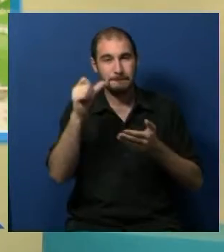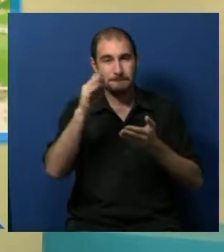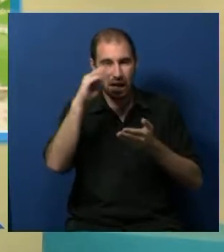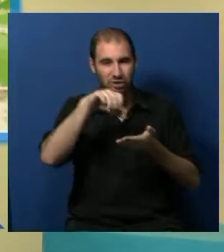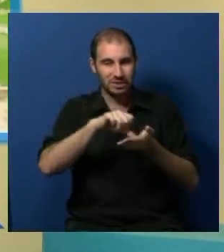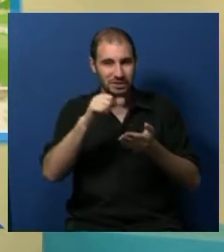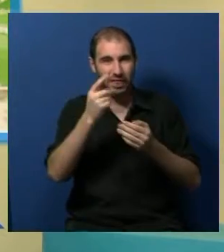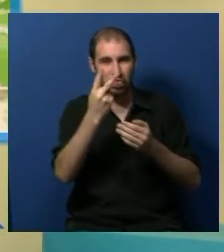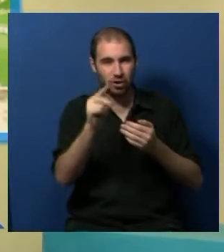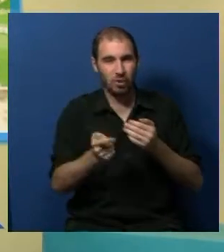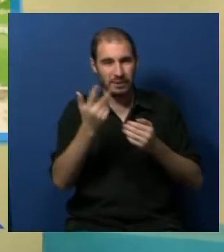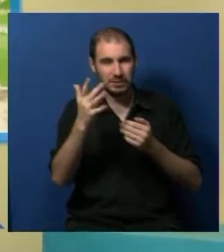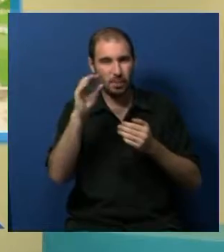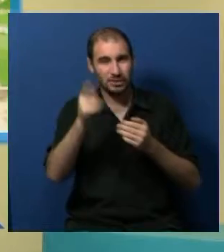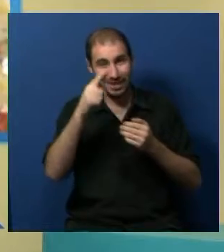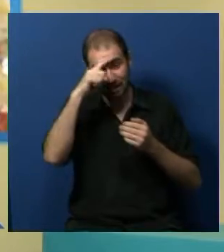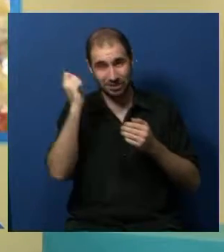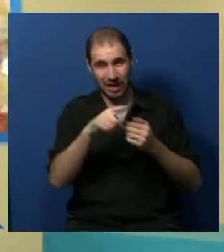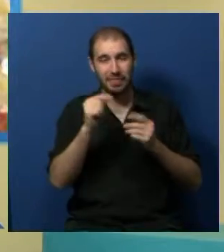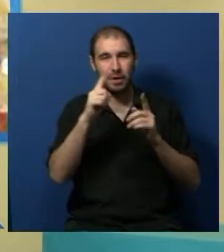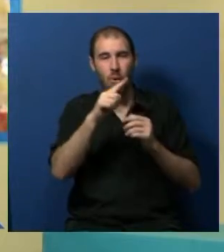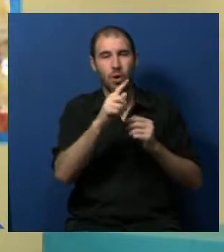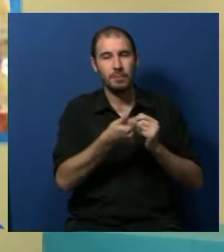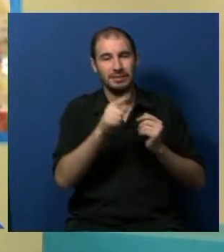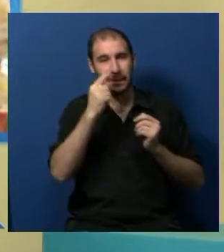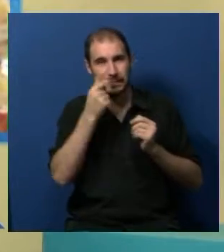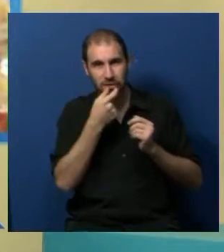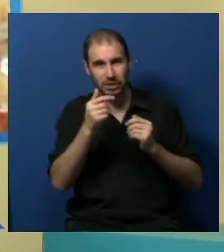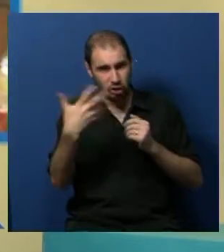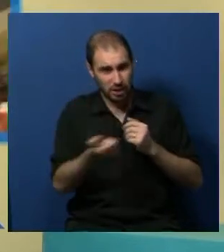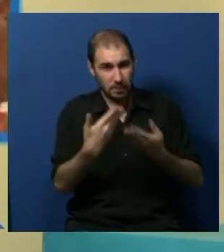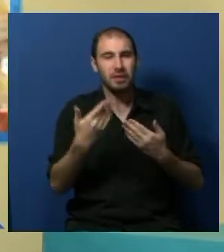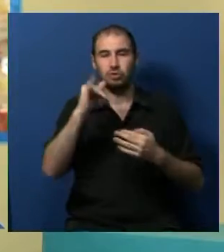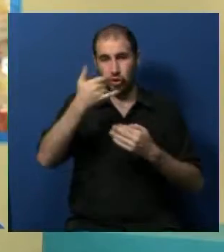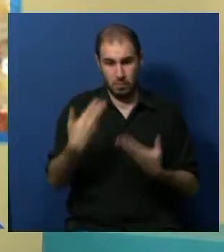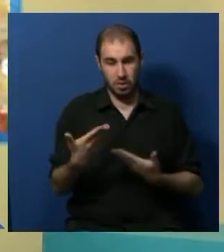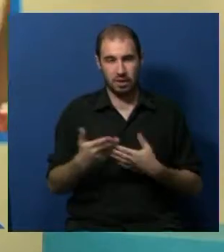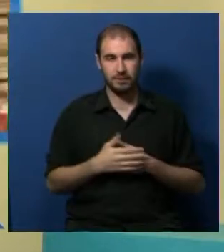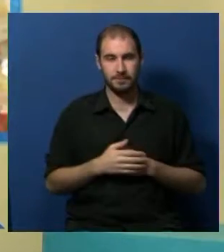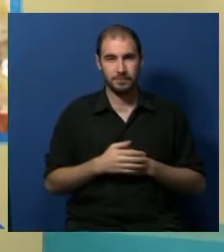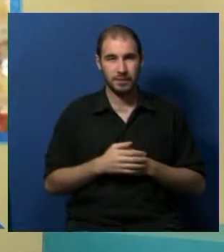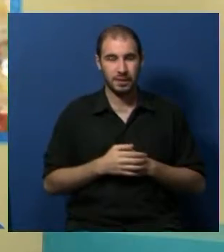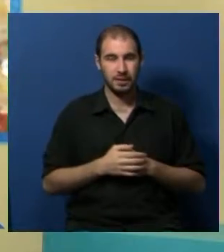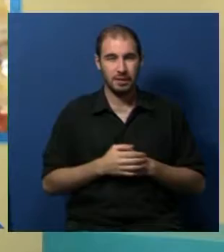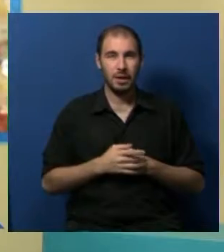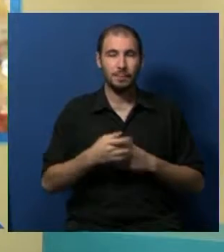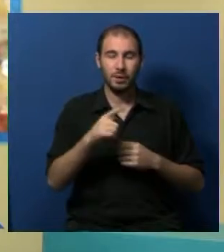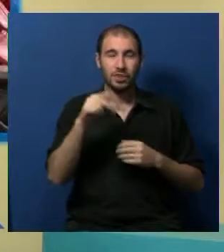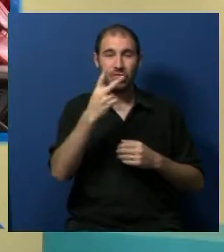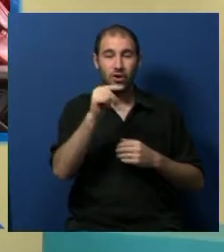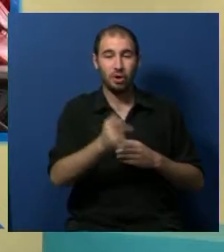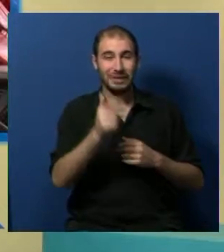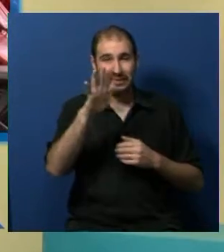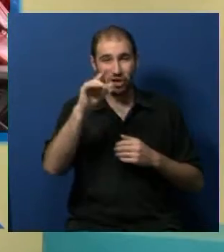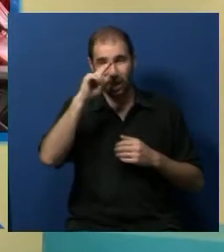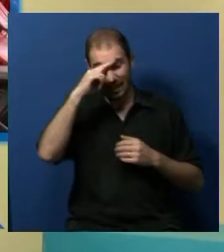Central con este 2,5 que hubo a nivel nacional y con el 1,6 que hubo en Mendoza? Sí, es alcanzable. Si hemos tenido 2,5 a nivel